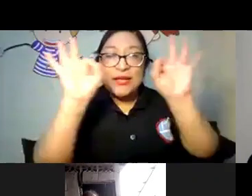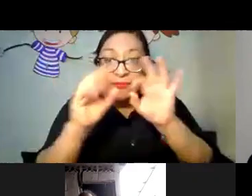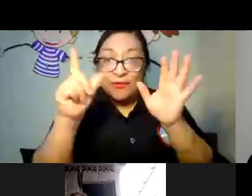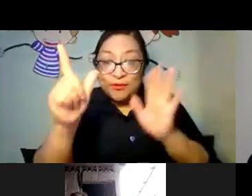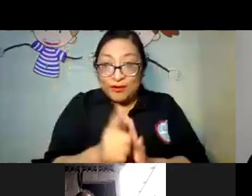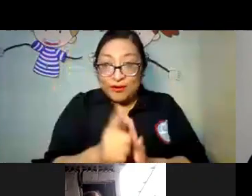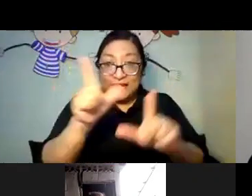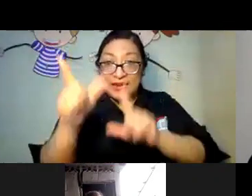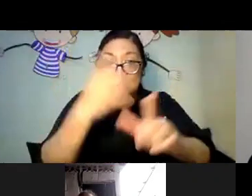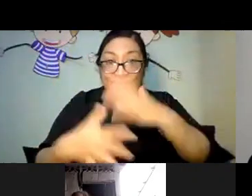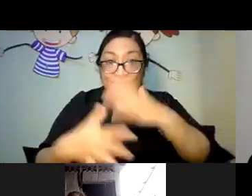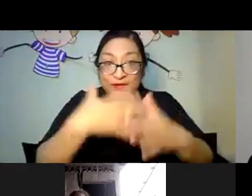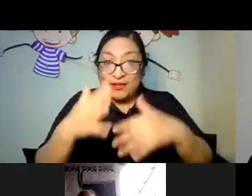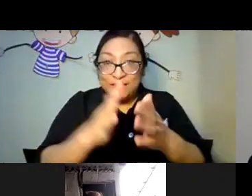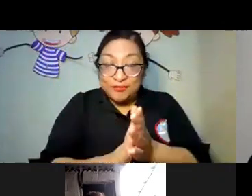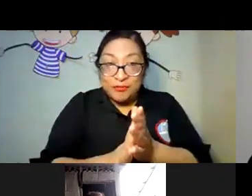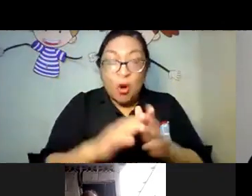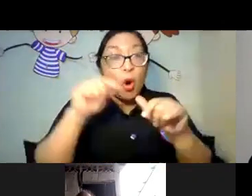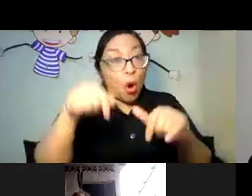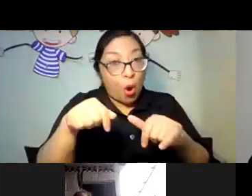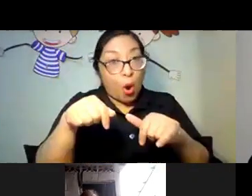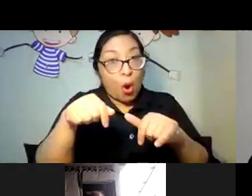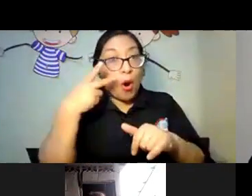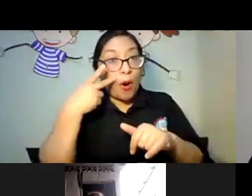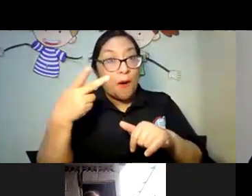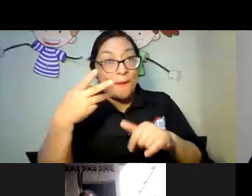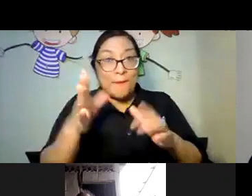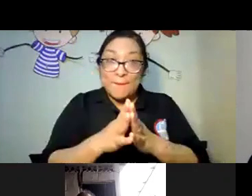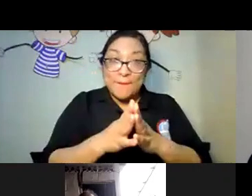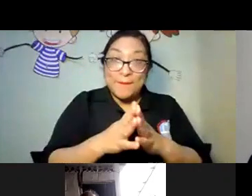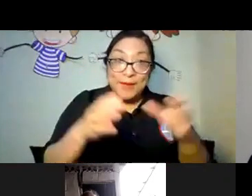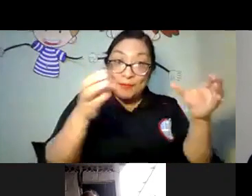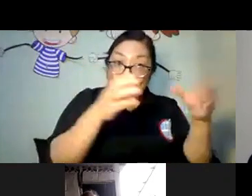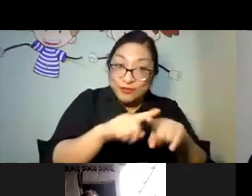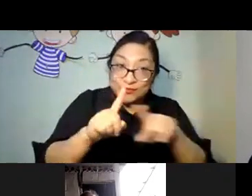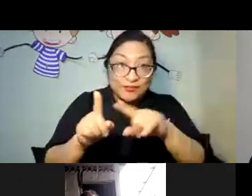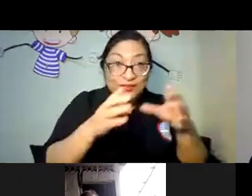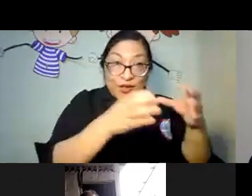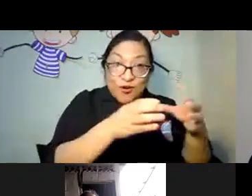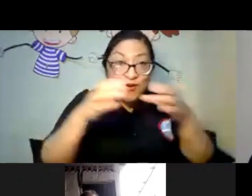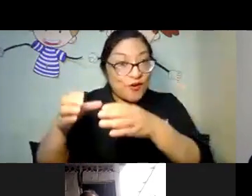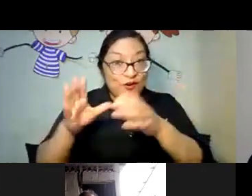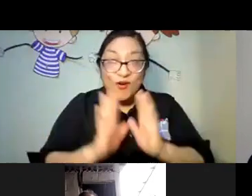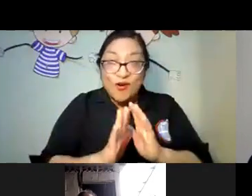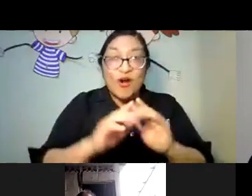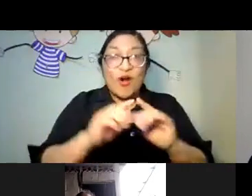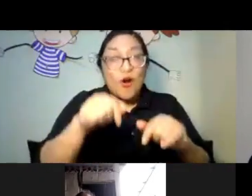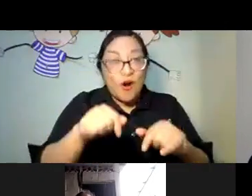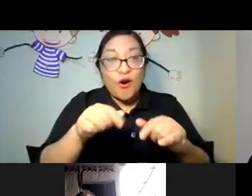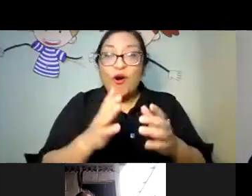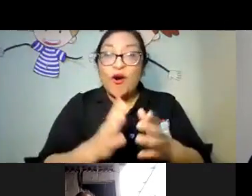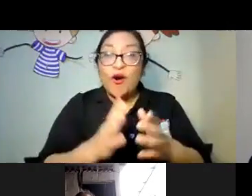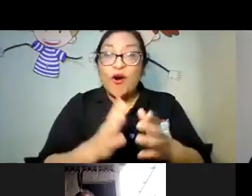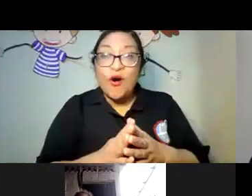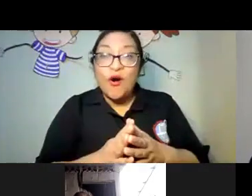entonces por medio del trabajo realizado en los diferentes grupos que se realizó, por medio de un pequeño conocimiento de lo que